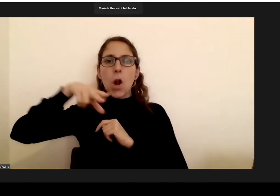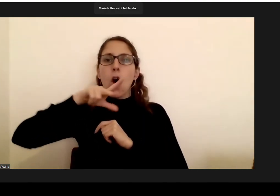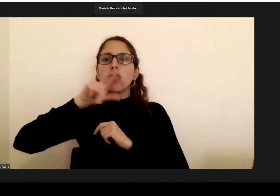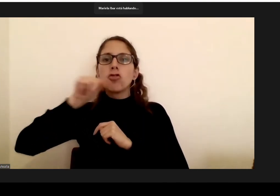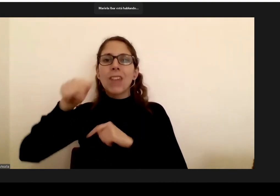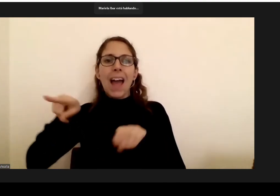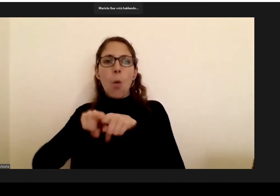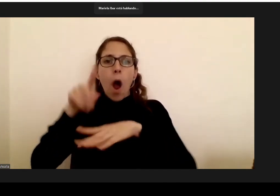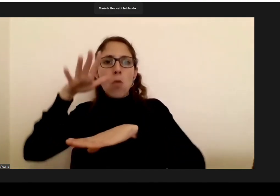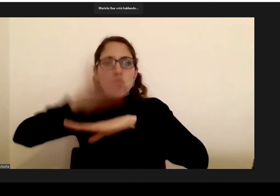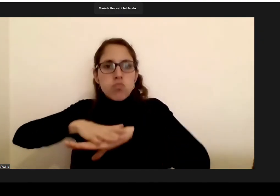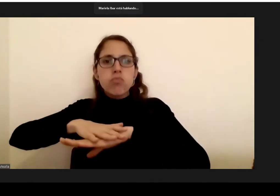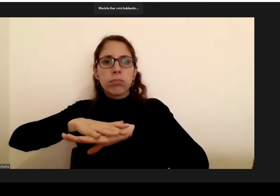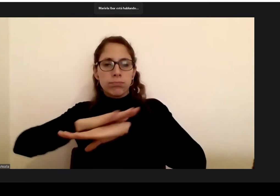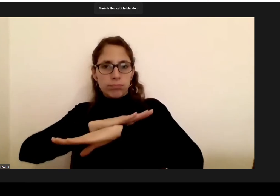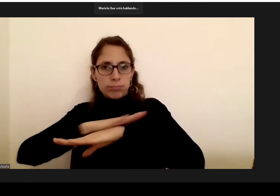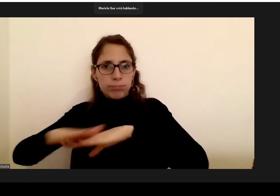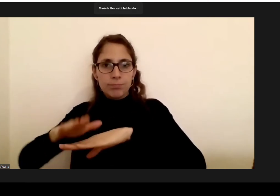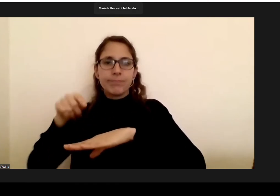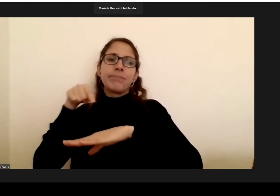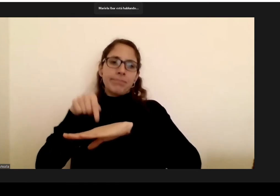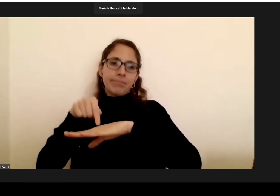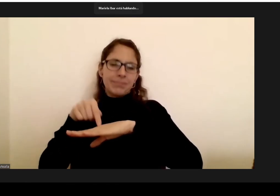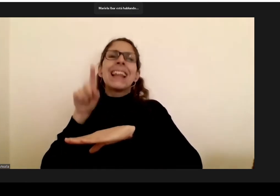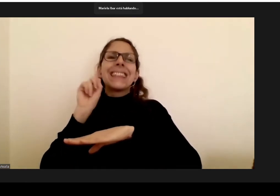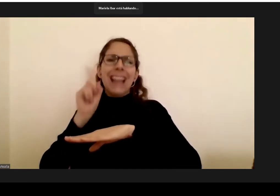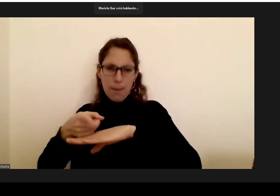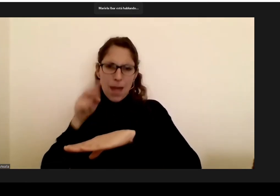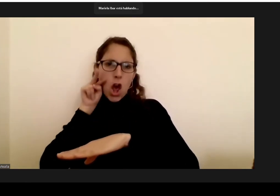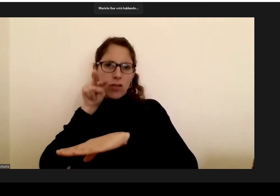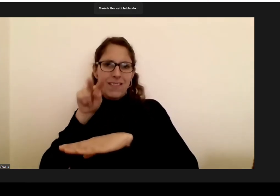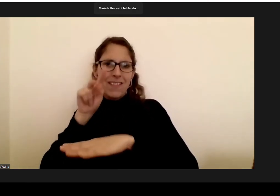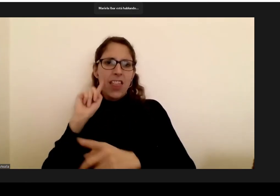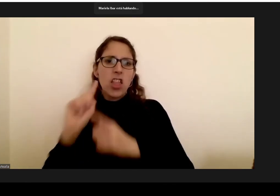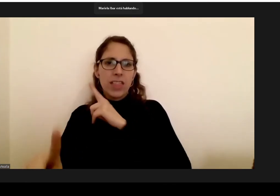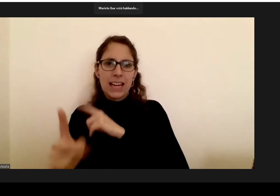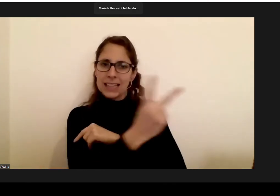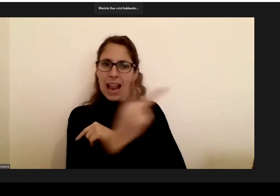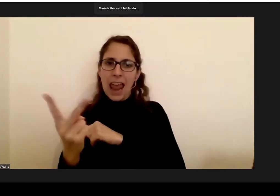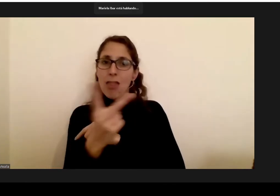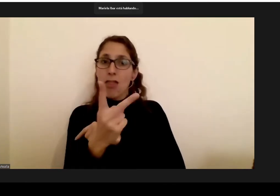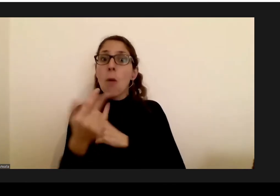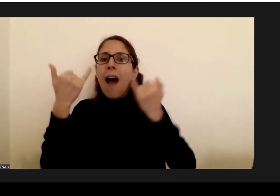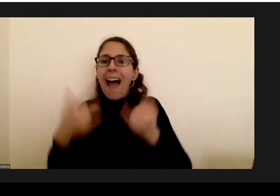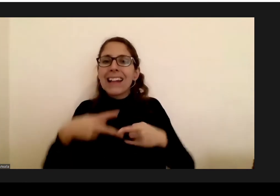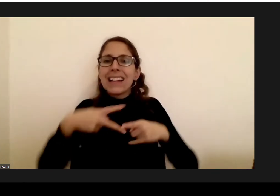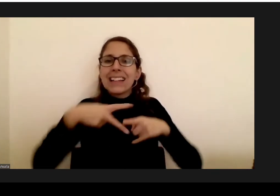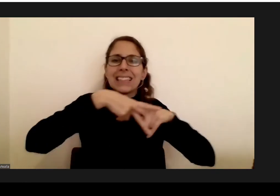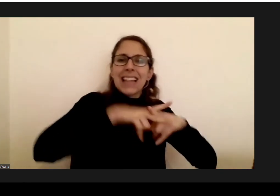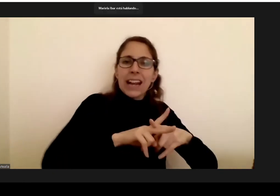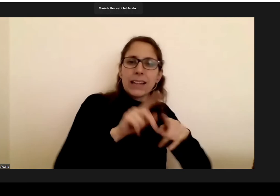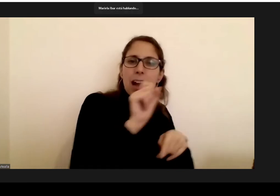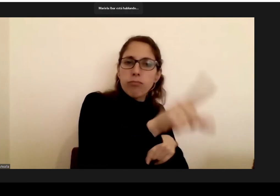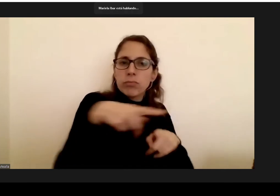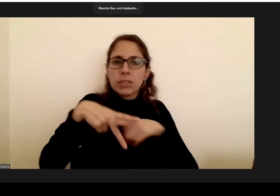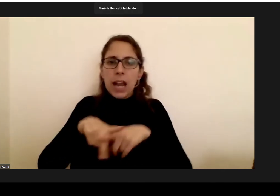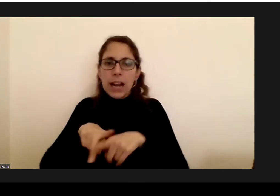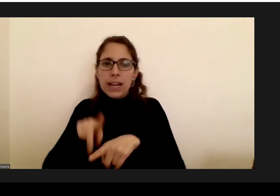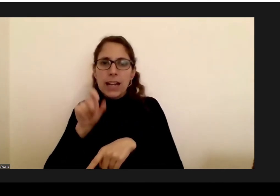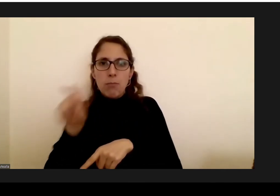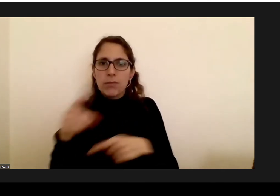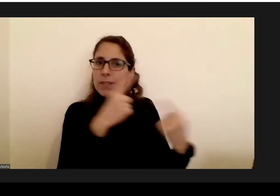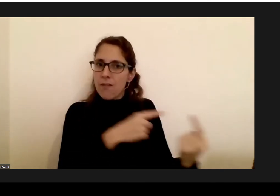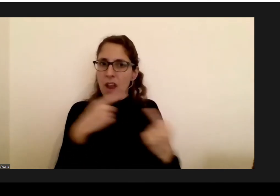También es una observación directa de la muestra, las dos son observaciones directas, pero la técnica es diferente. ¿Sí?